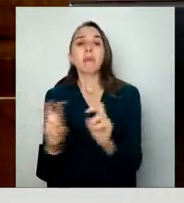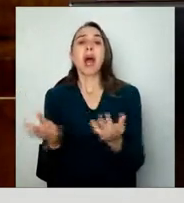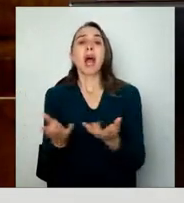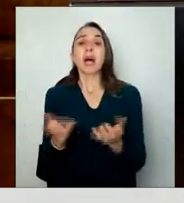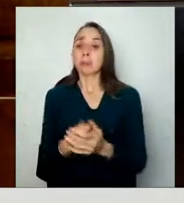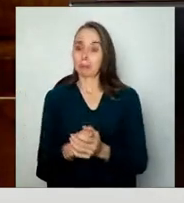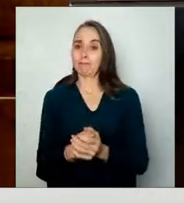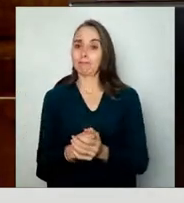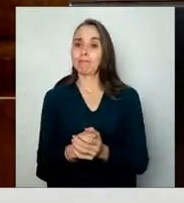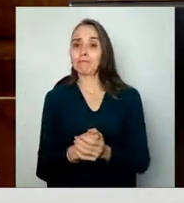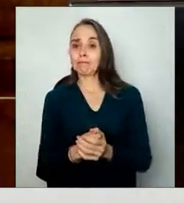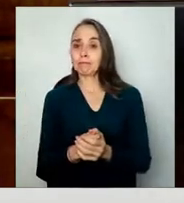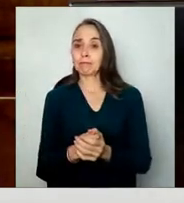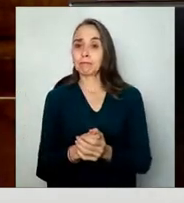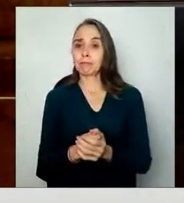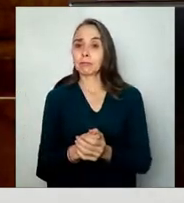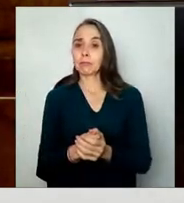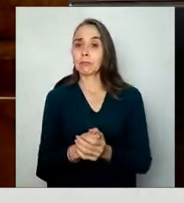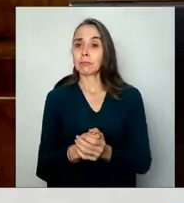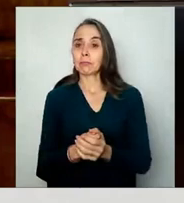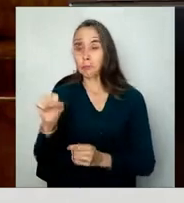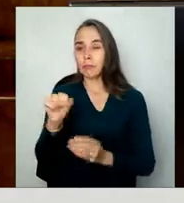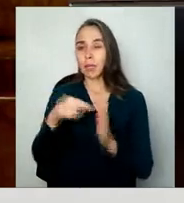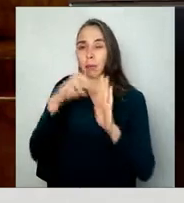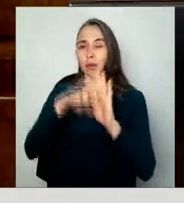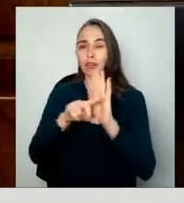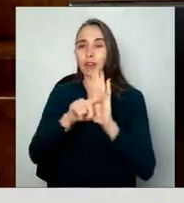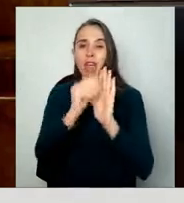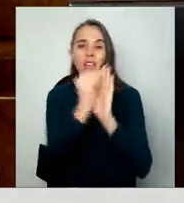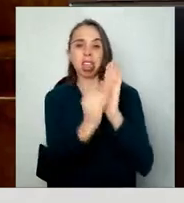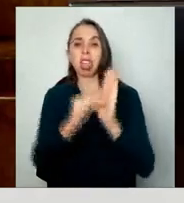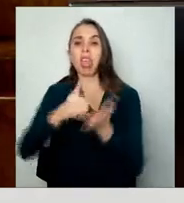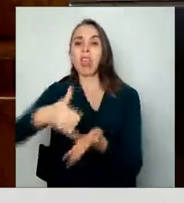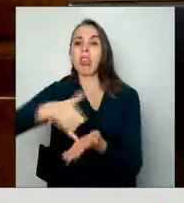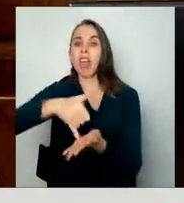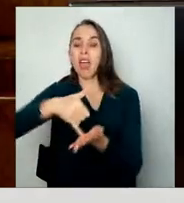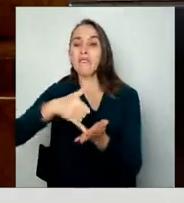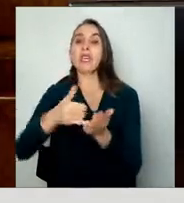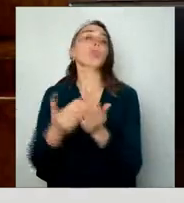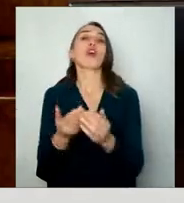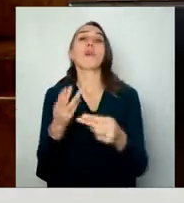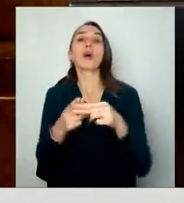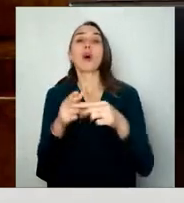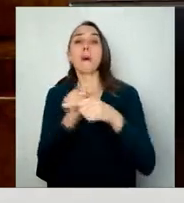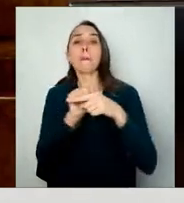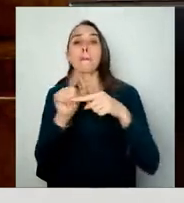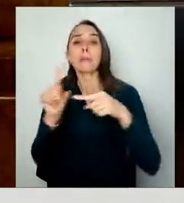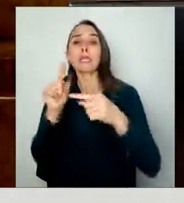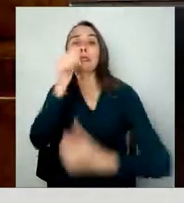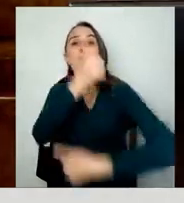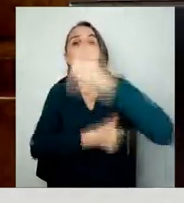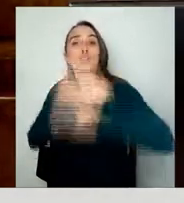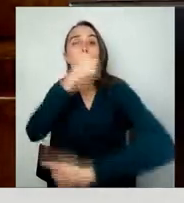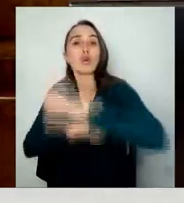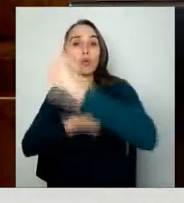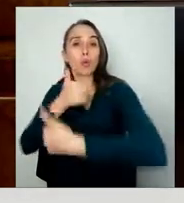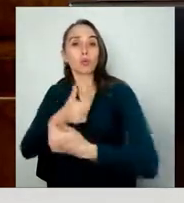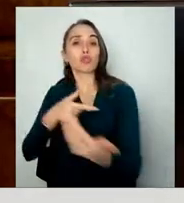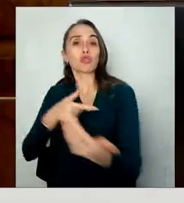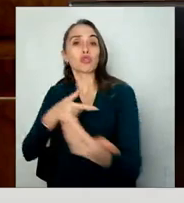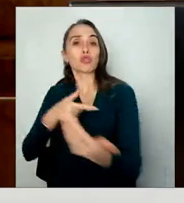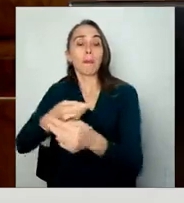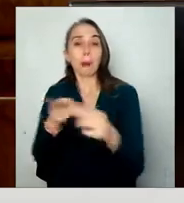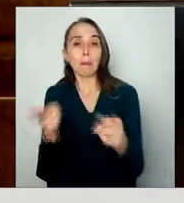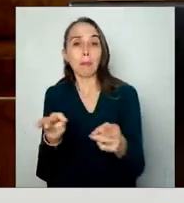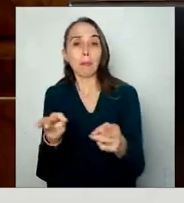o las debilidades que presentaba este proyecto que era el déficit de la aplicación del principio de concursabilidad por ejemplo que no se establecían